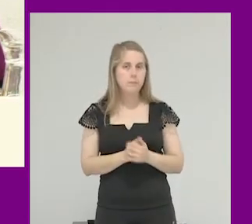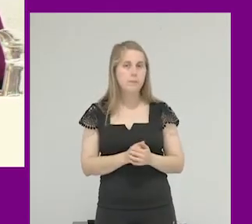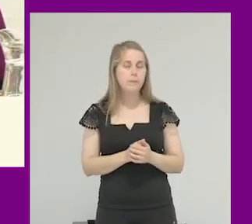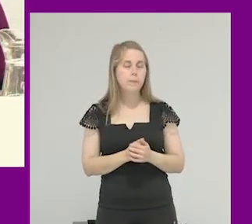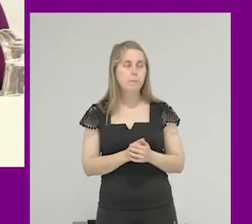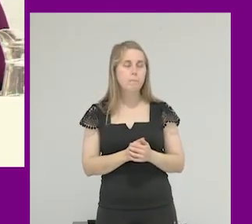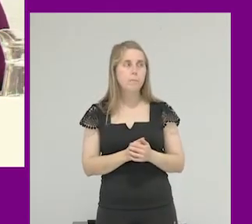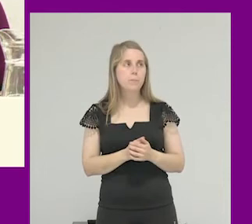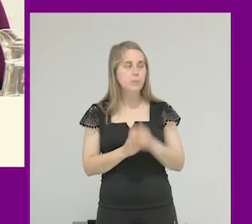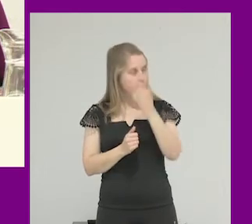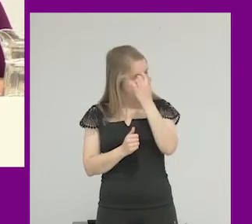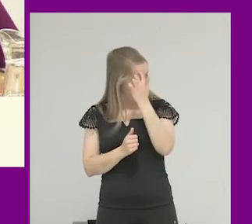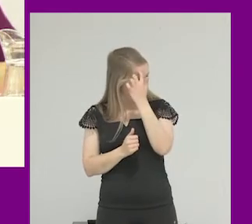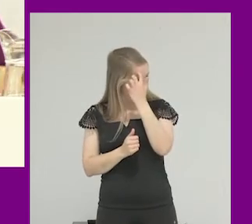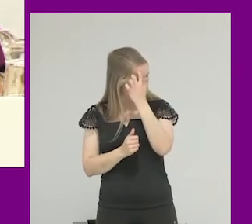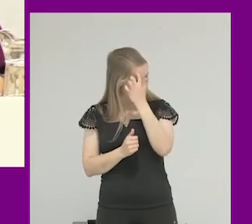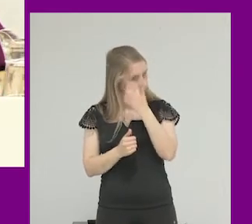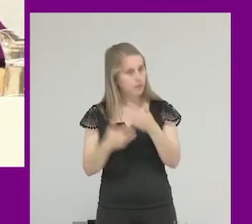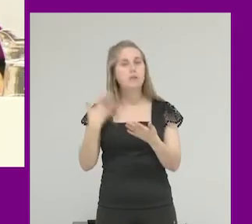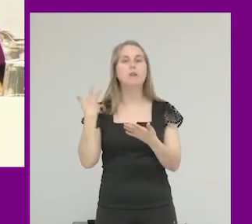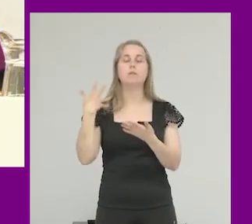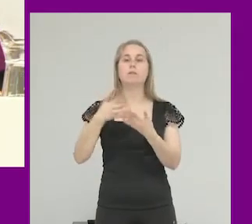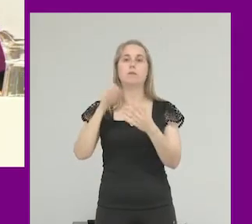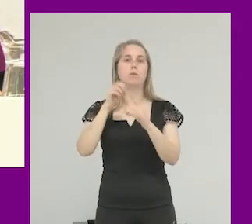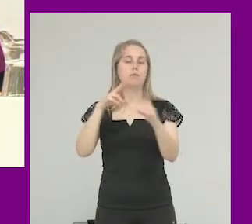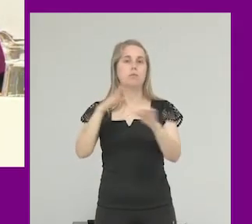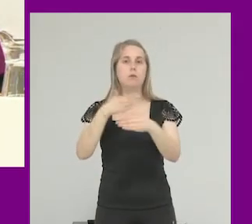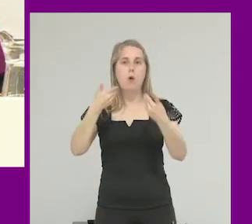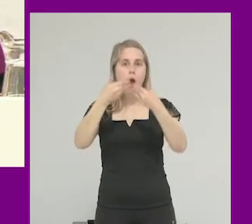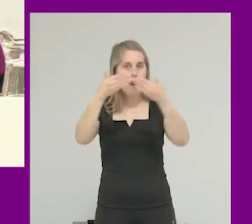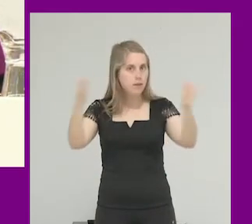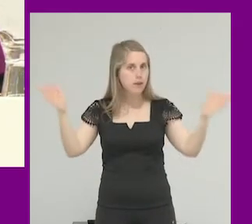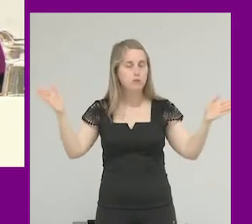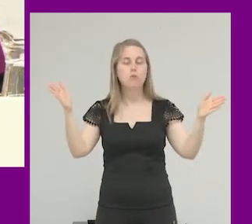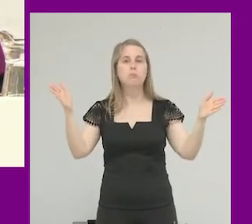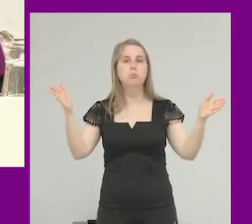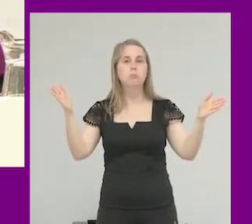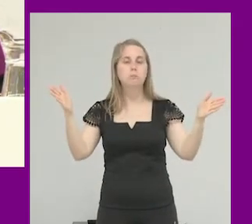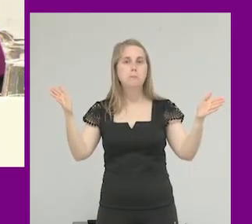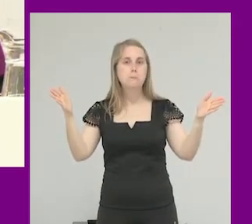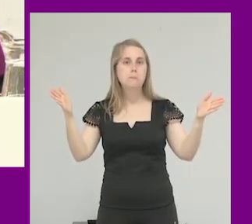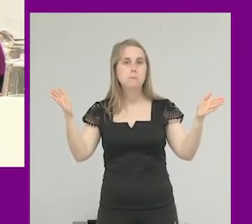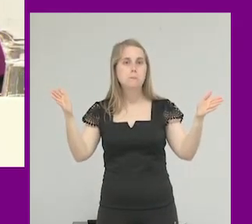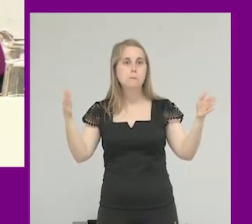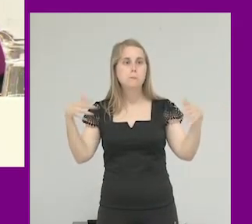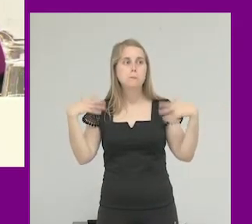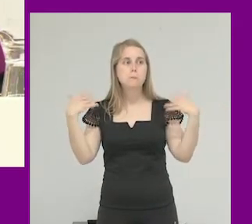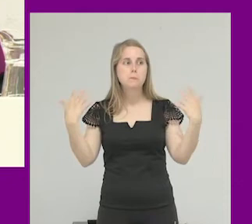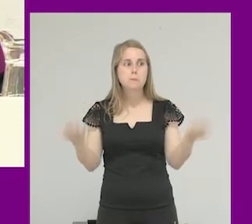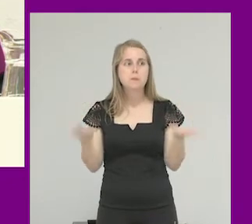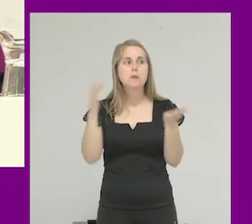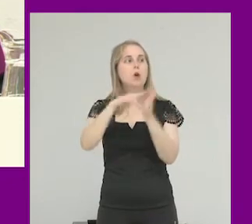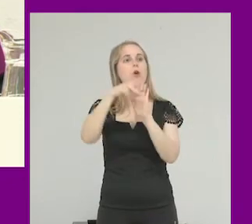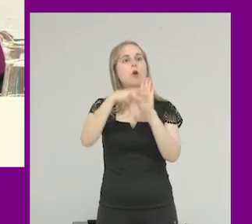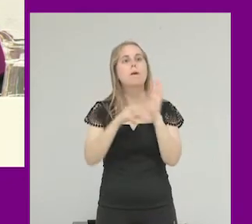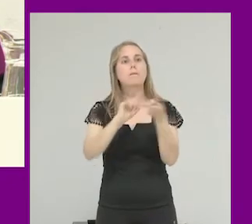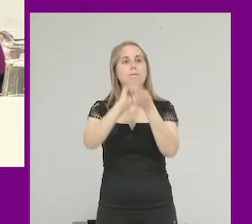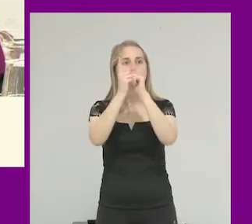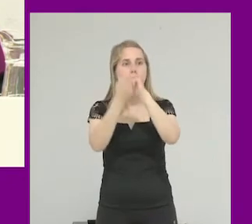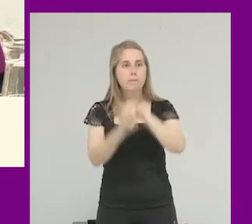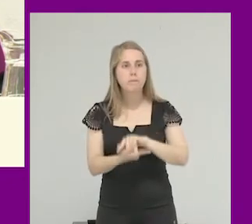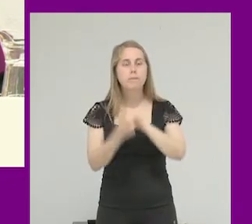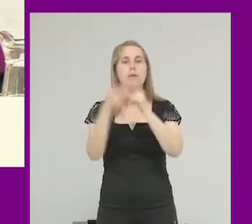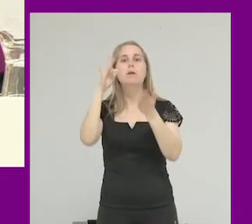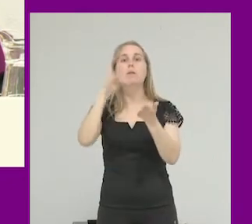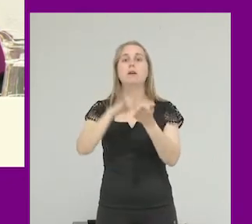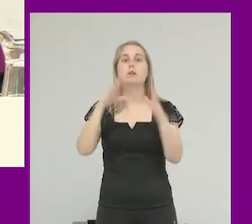momento que esto se plantea de una manera abierta y entonces se modifica la norma y para llegar a